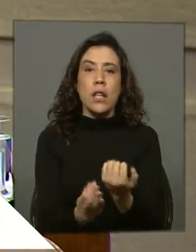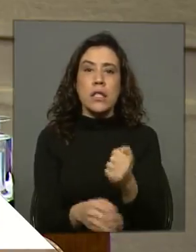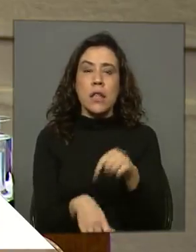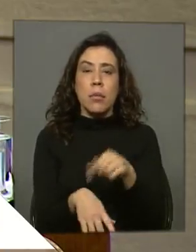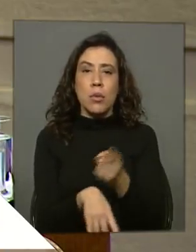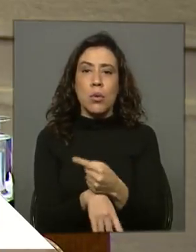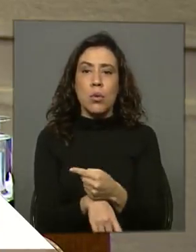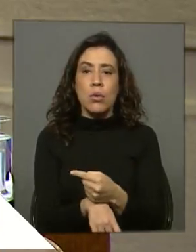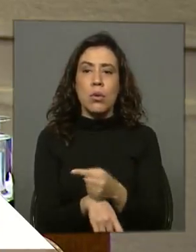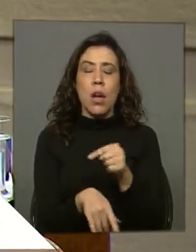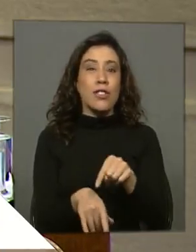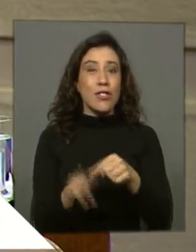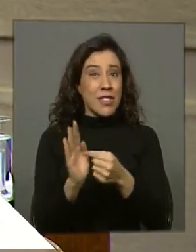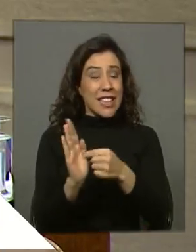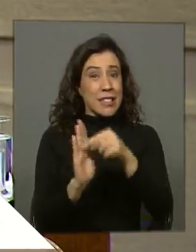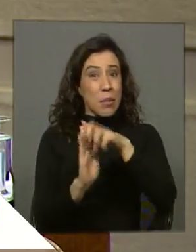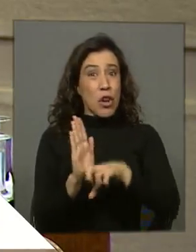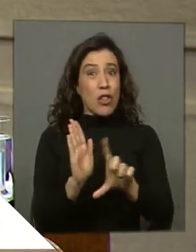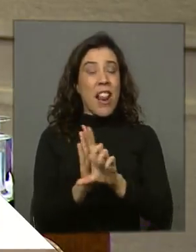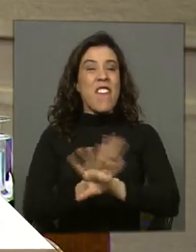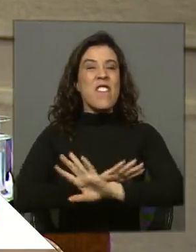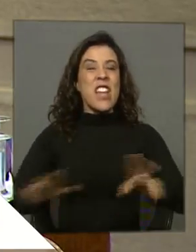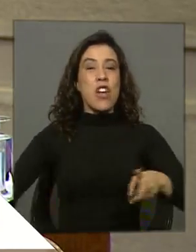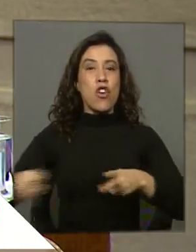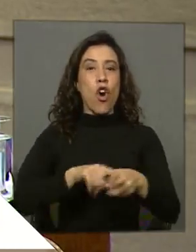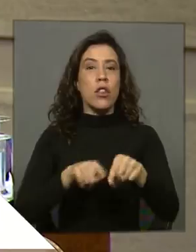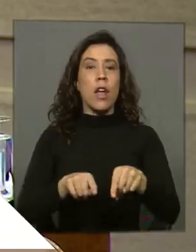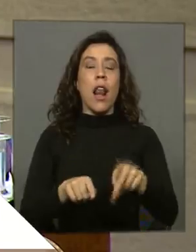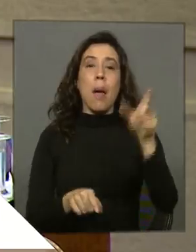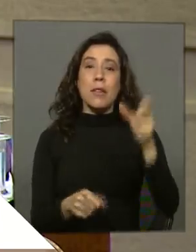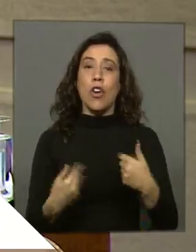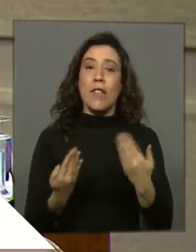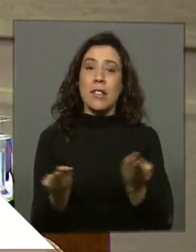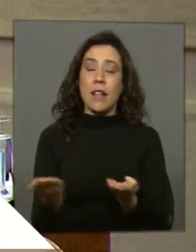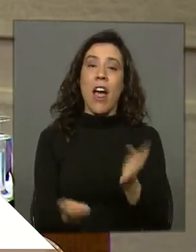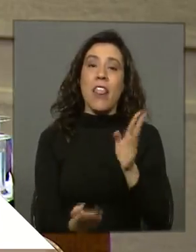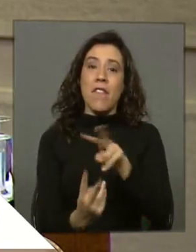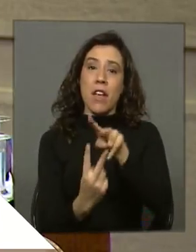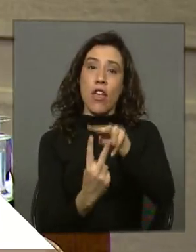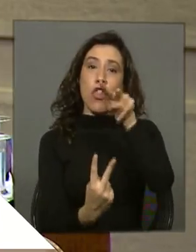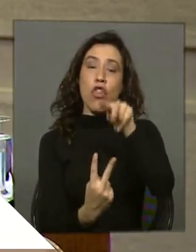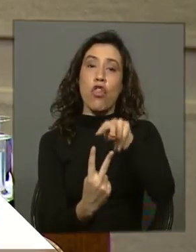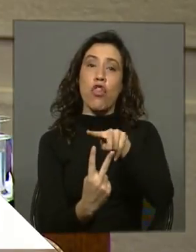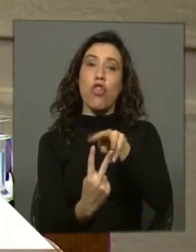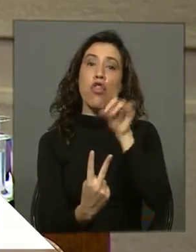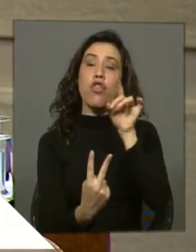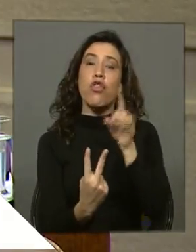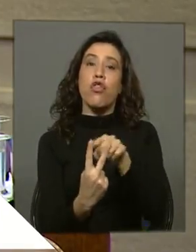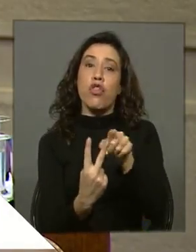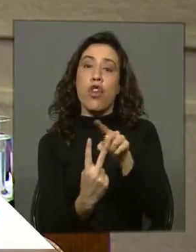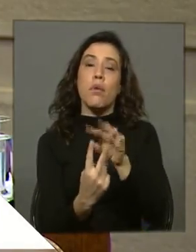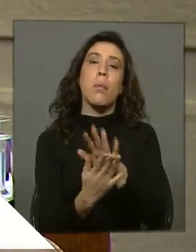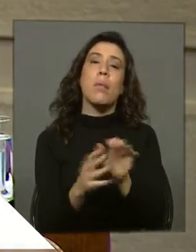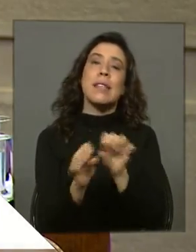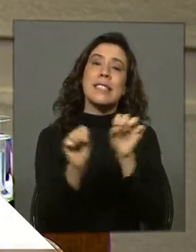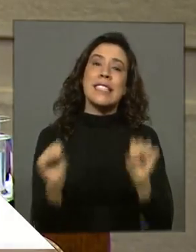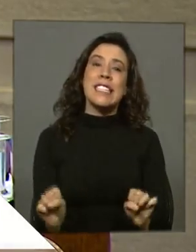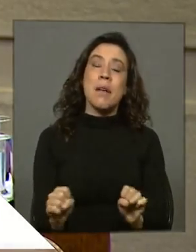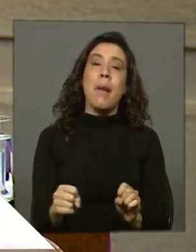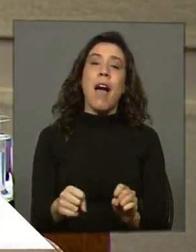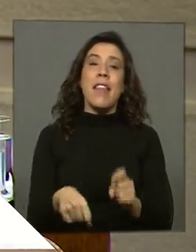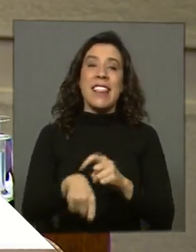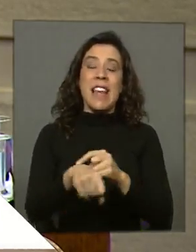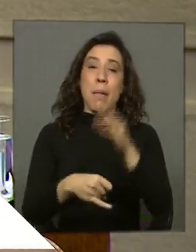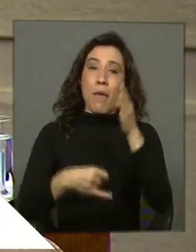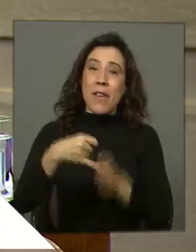se acaba con el actual proyecto de ley el proveedor deberá optar por dos modalidades de cobro si opta por el sistema de tramo vencido